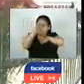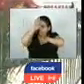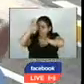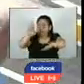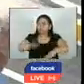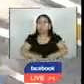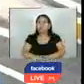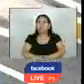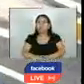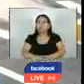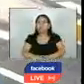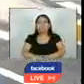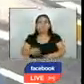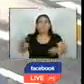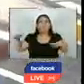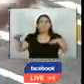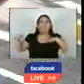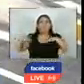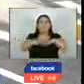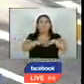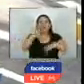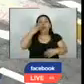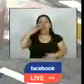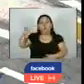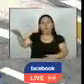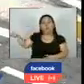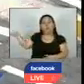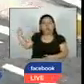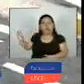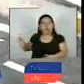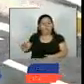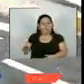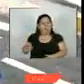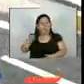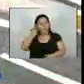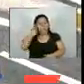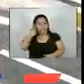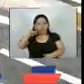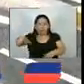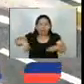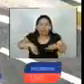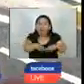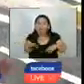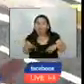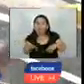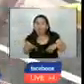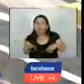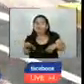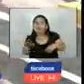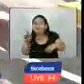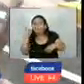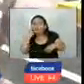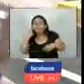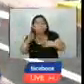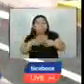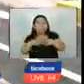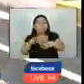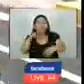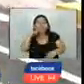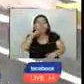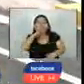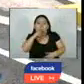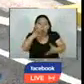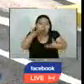señal. Que solo cruzan. Por ejemplo, acá de este lado, o sea, de repente si va saliendo el carro, o sea, aunque esté en rojo, si